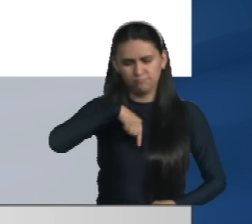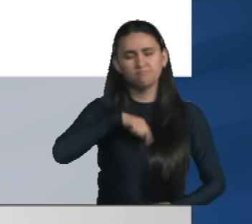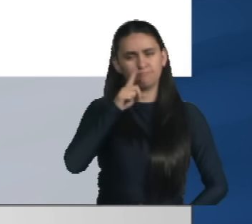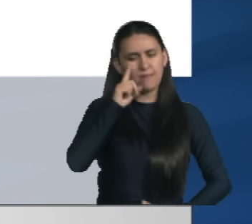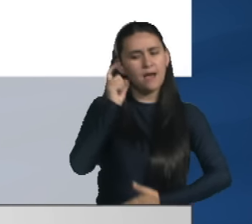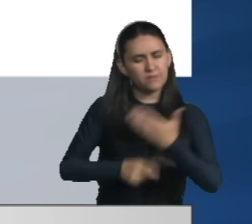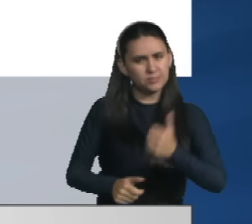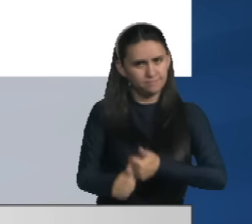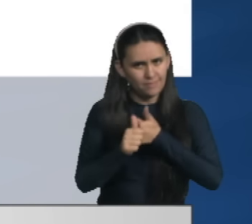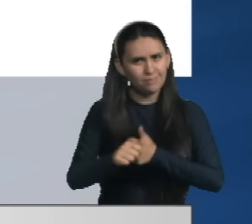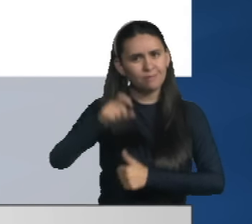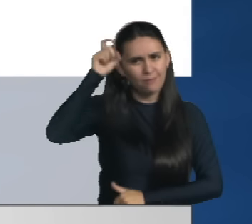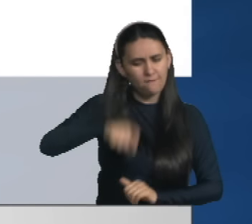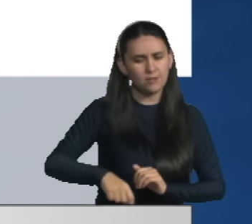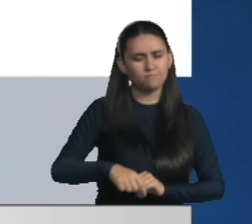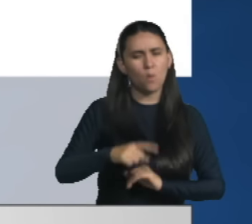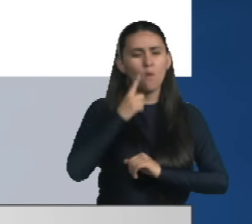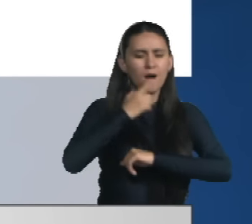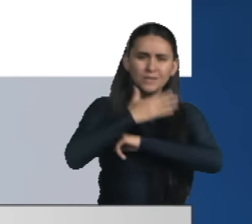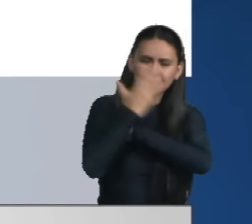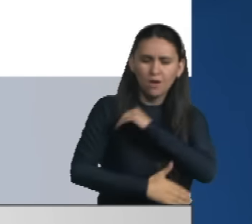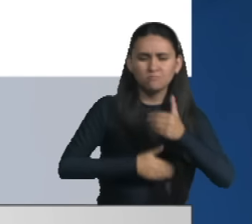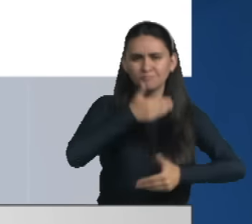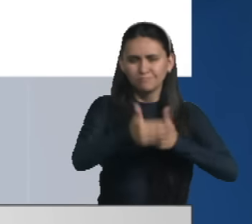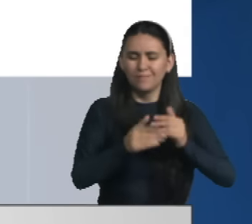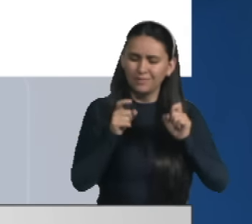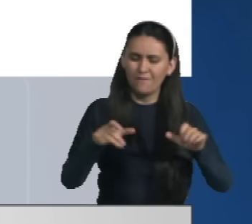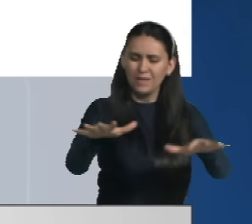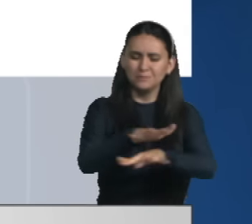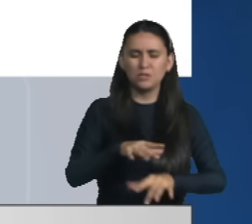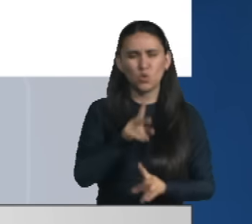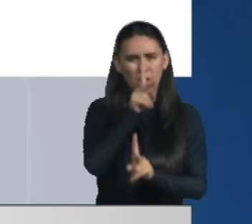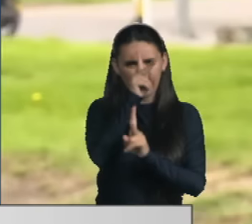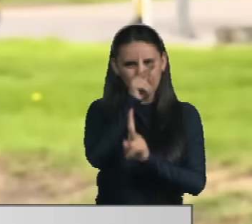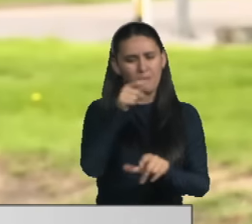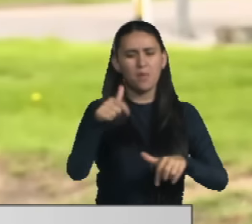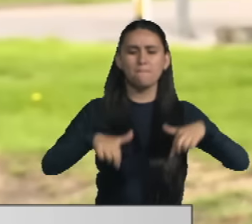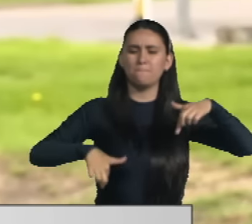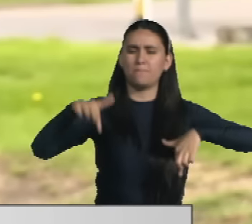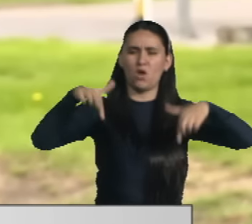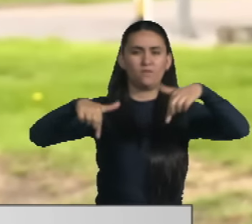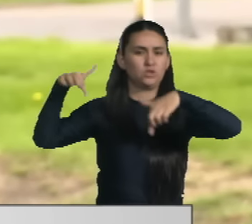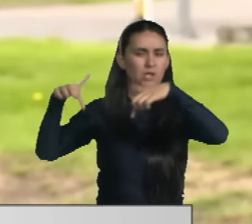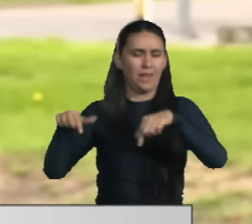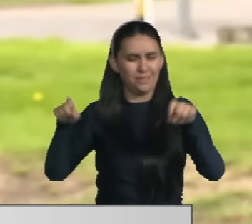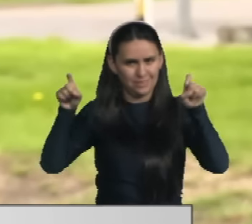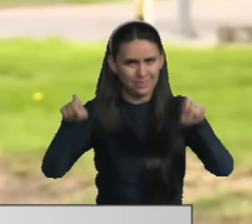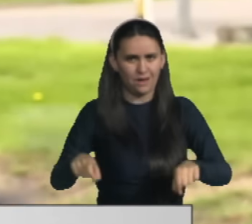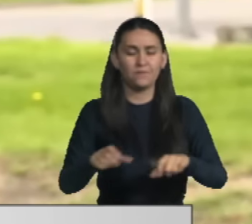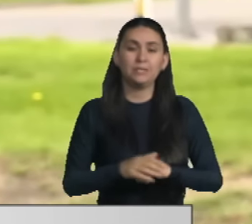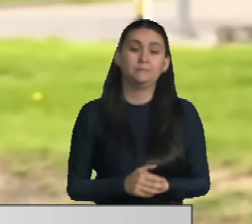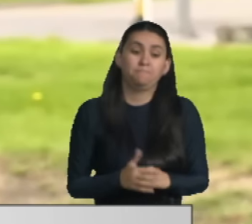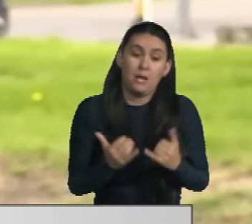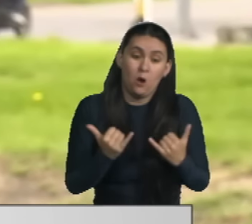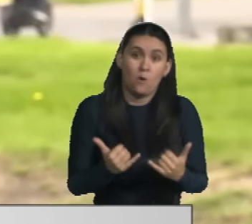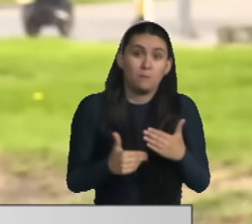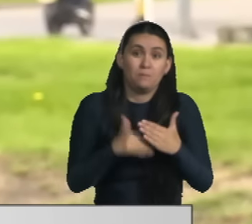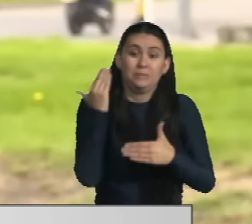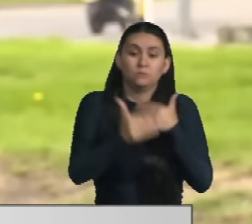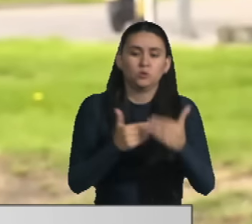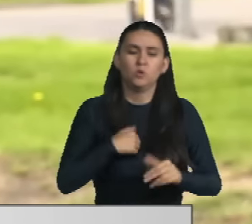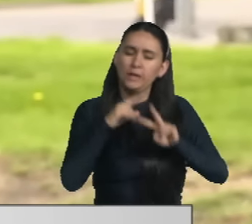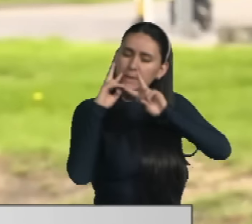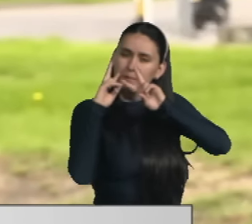correctivas pertinentes para asegurar un entorno de respeto y profesionalismo, cierro comillas. Se abre investigación entonces